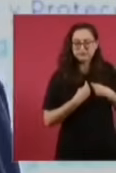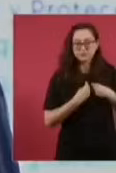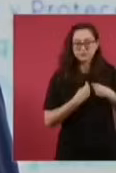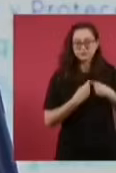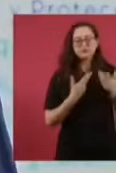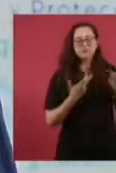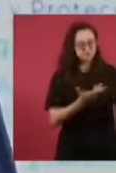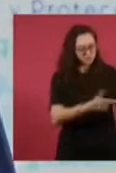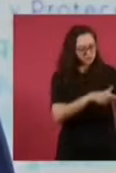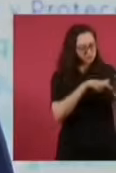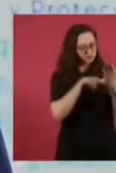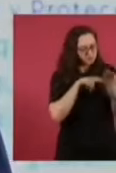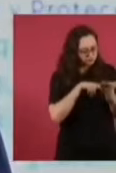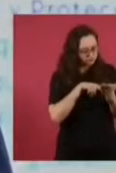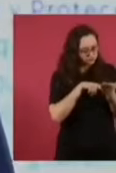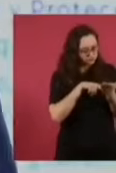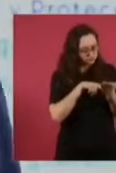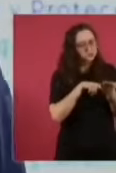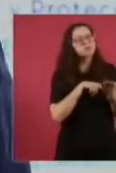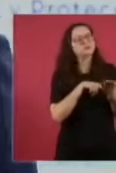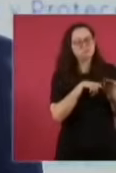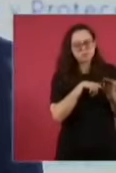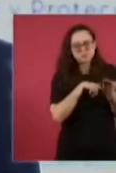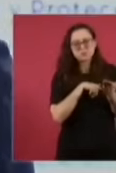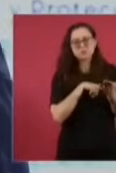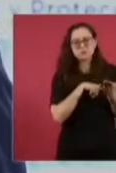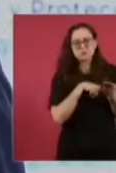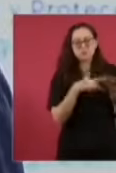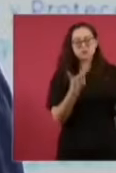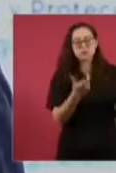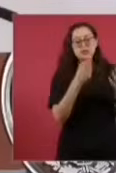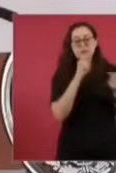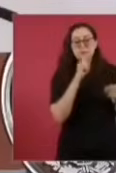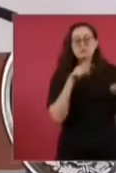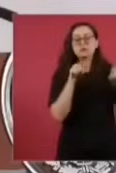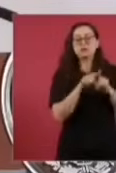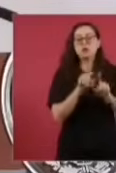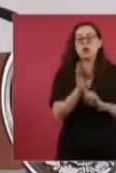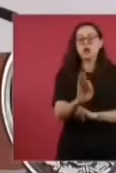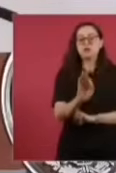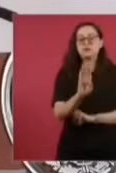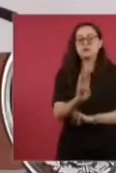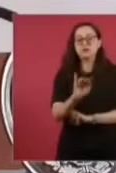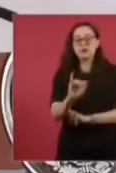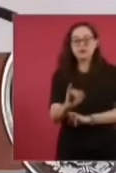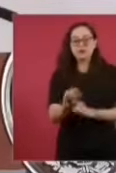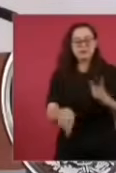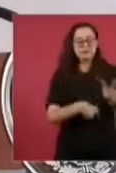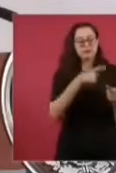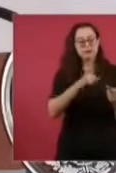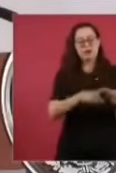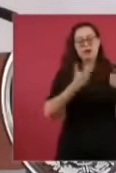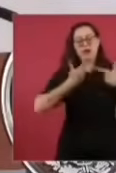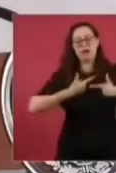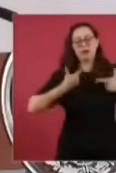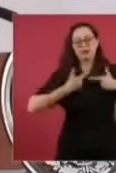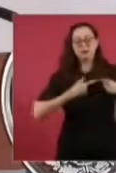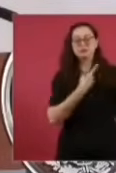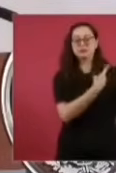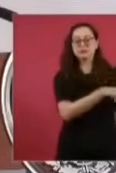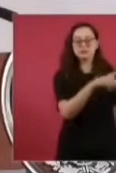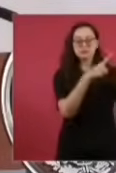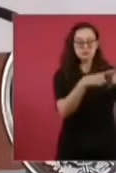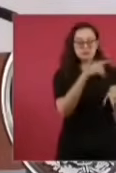comentó ahí que se pediría el apoyo al FBI y a las otras agencias que estaban interviniendo en el